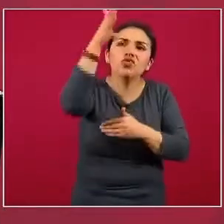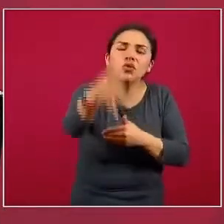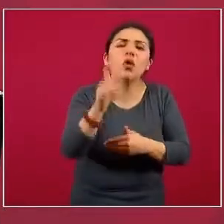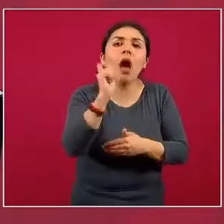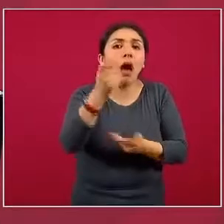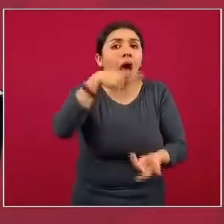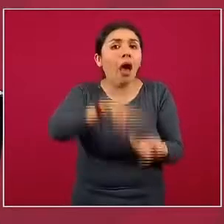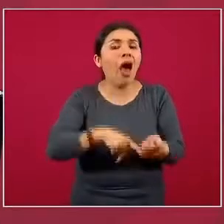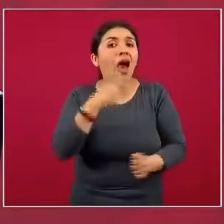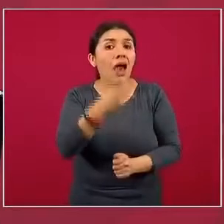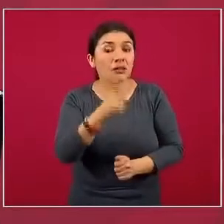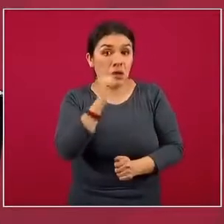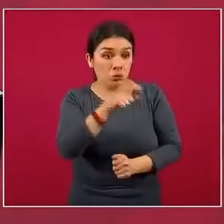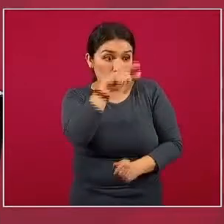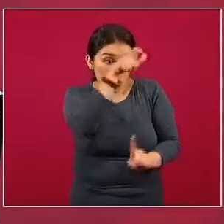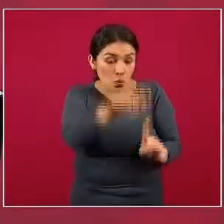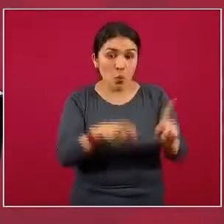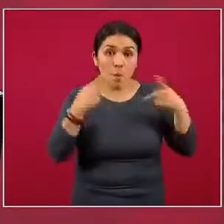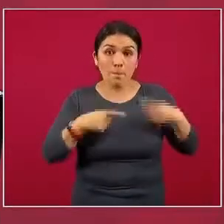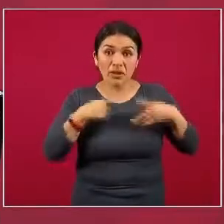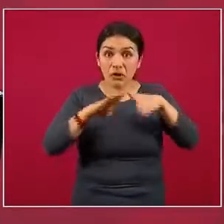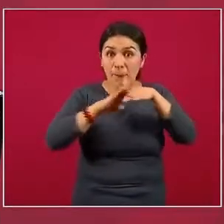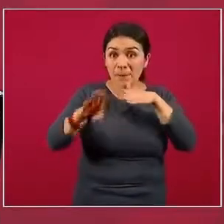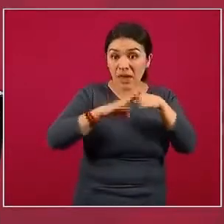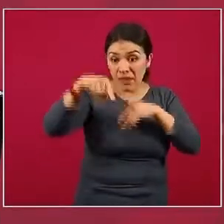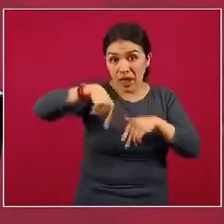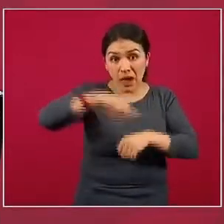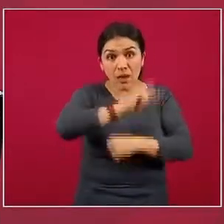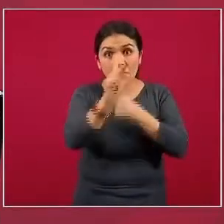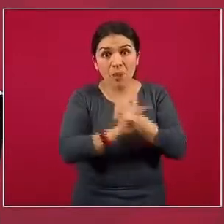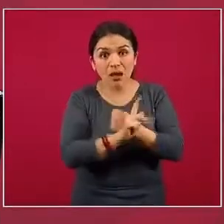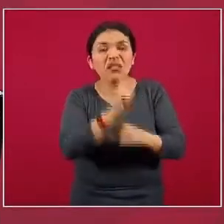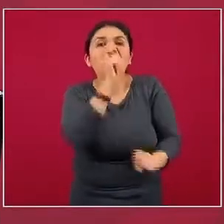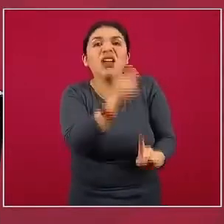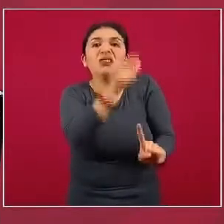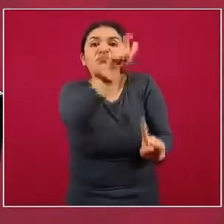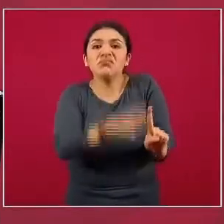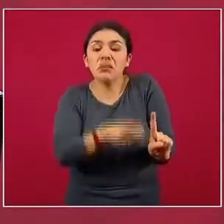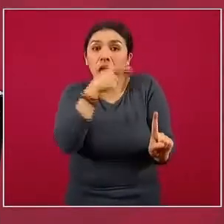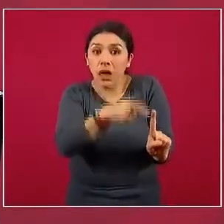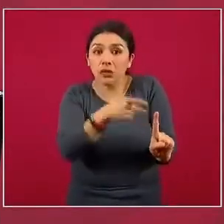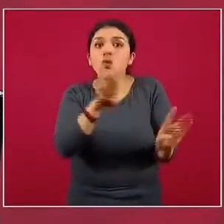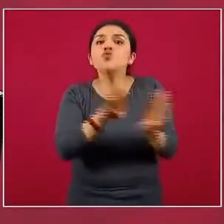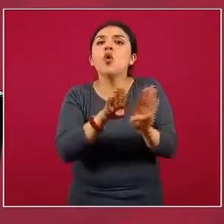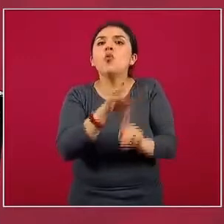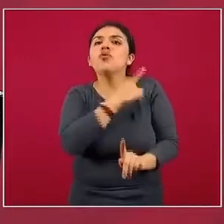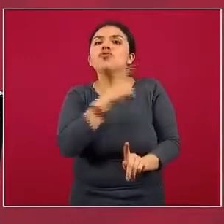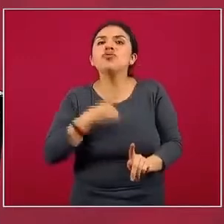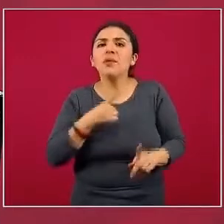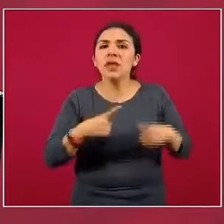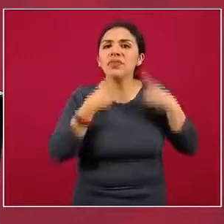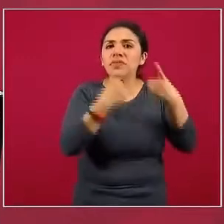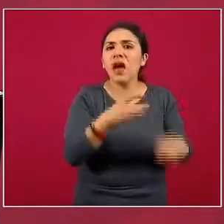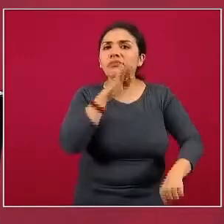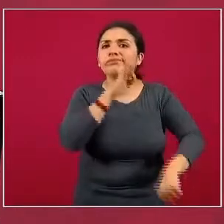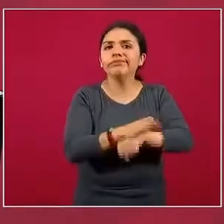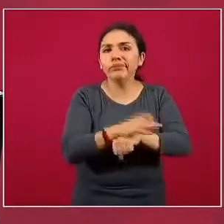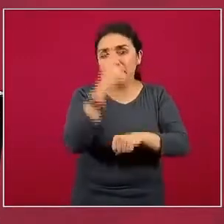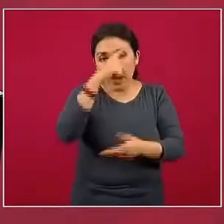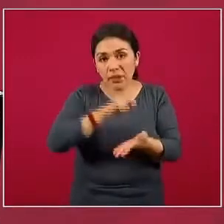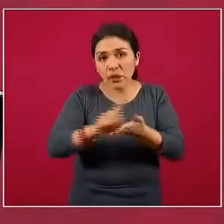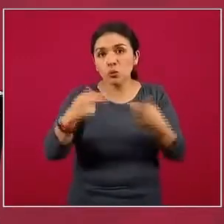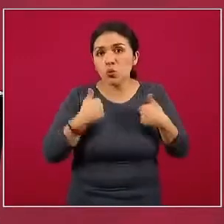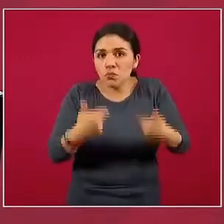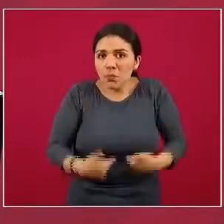lo que implica ser una persona migrante en nuestro territorio y cómo se puede y se debe garantizar los